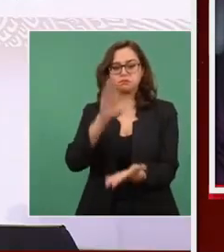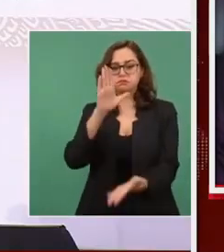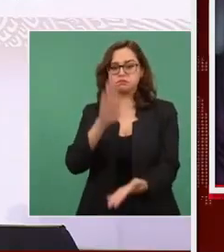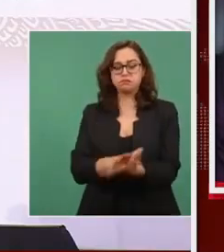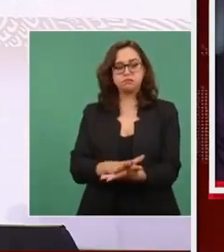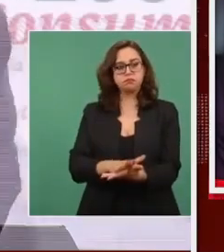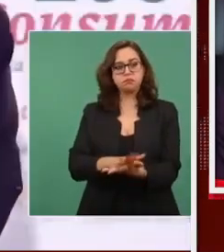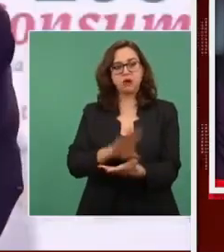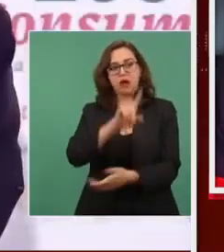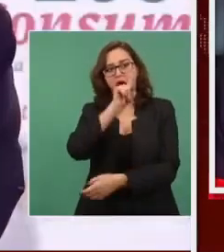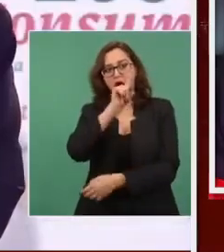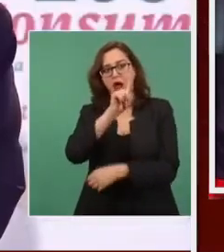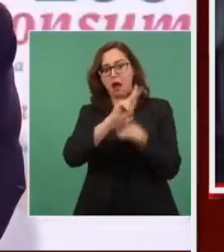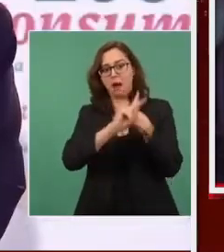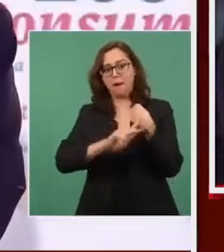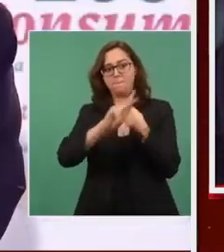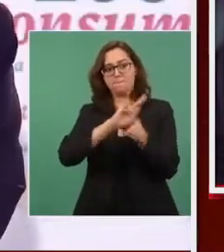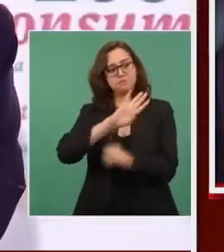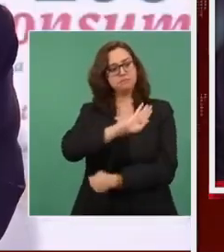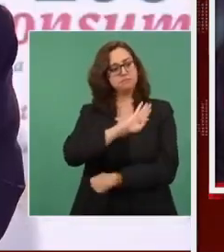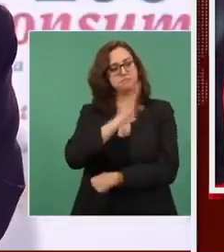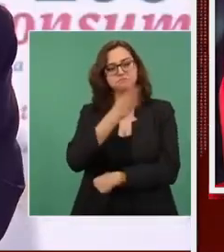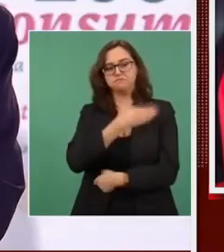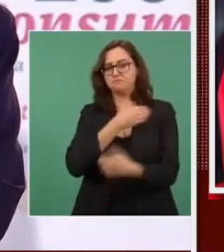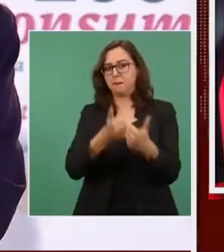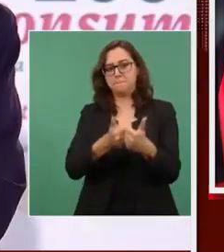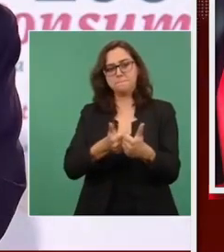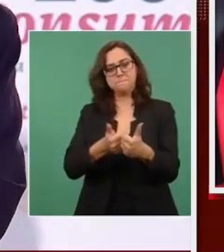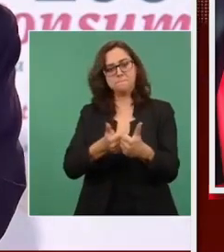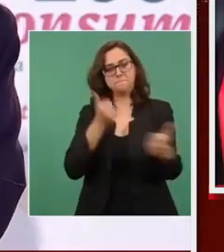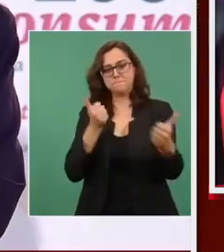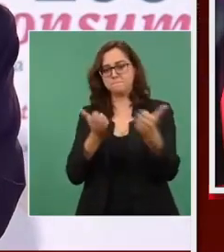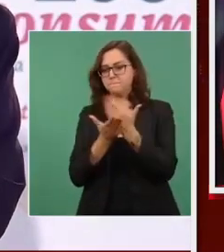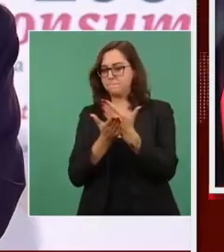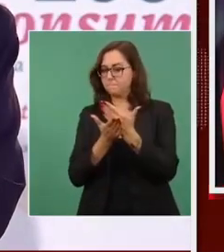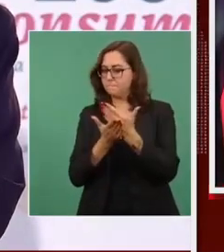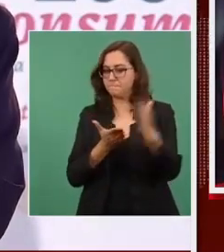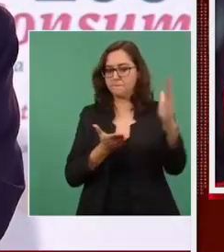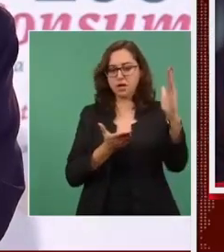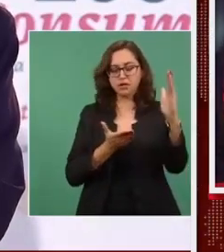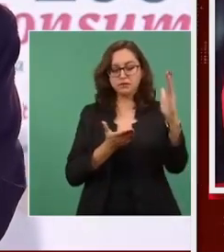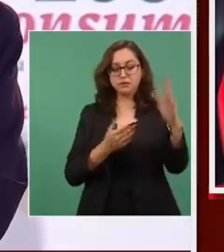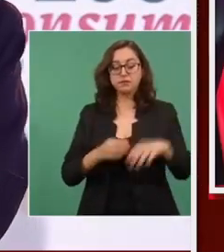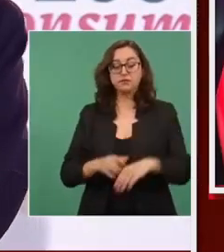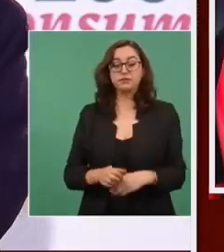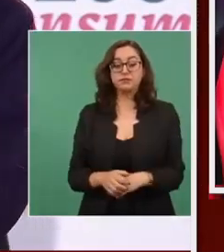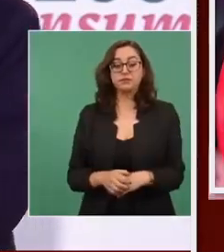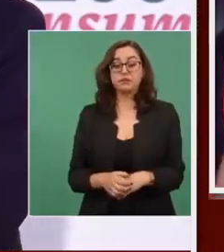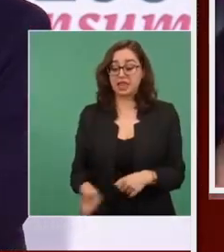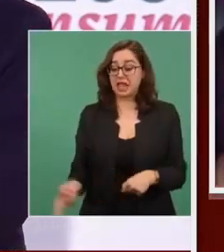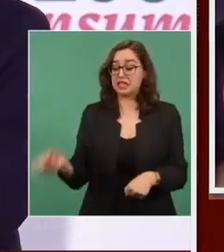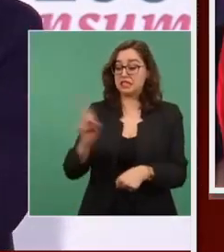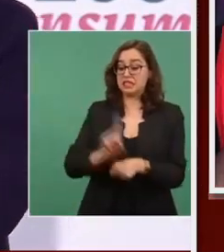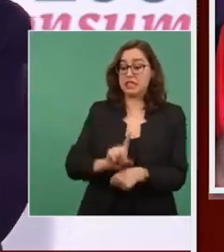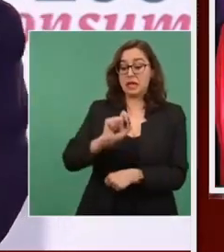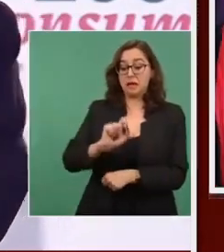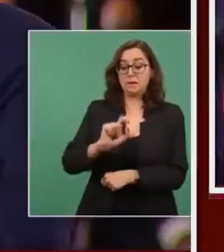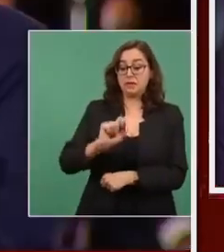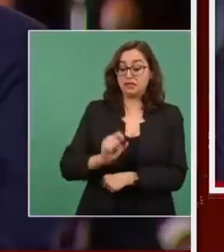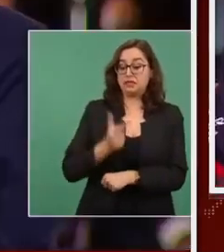fondo monetario internacional de emitir su informe su informe semestral perspectivas económicas